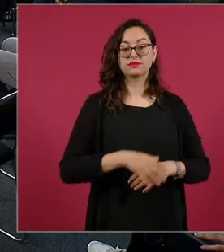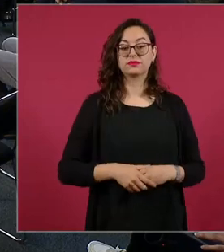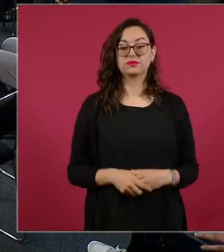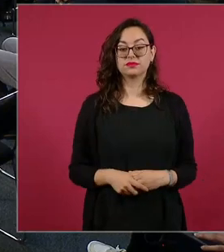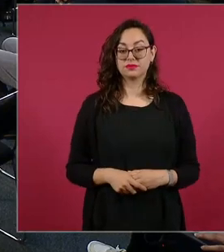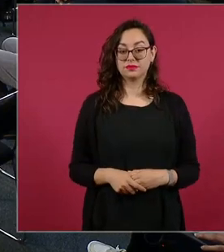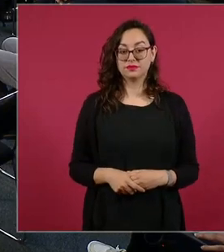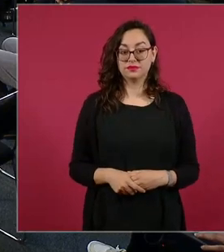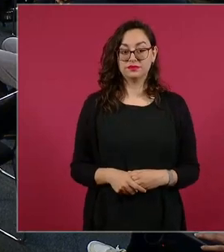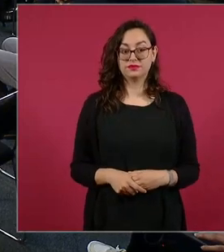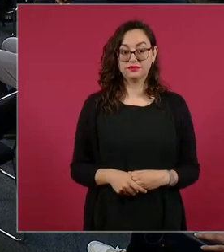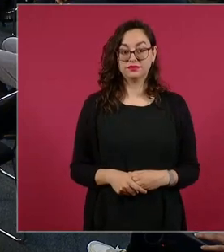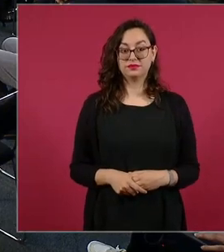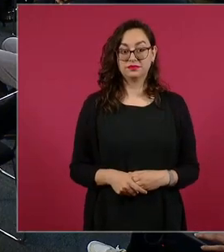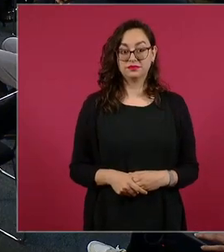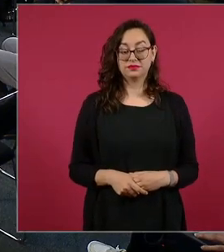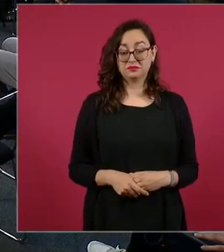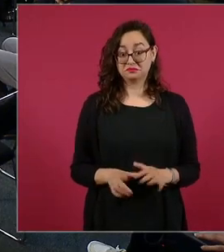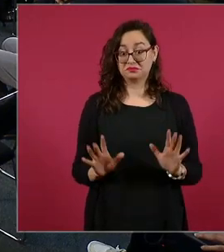en los documentos